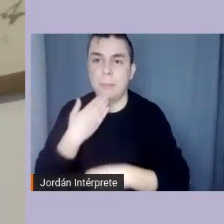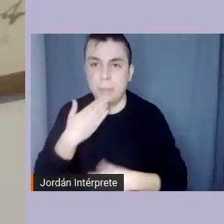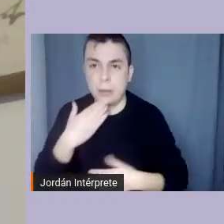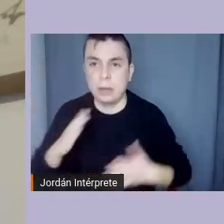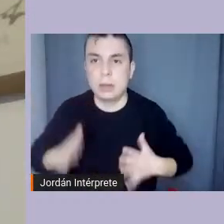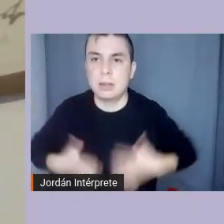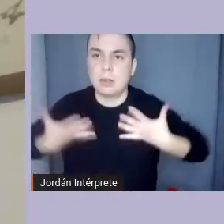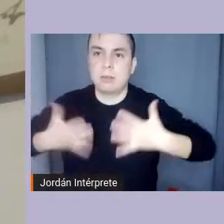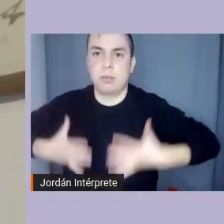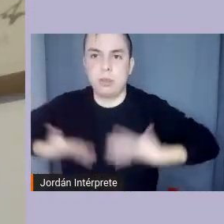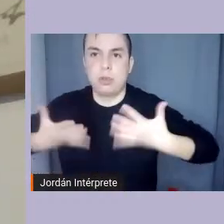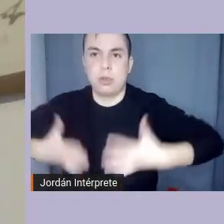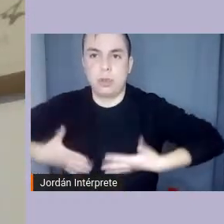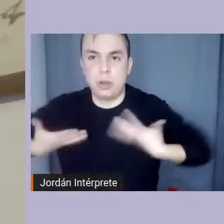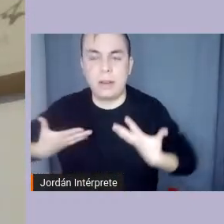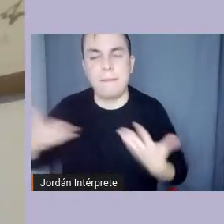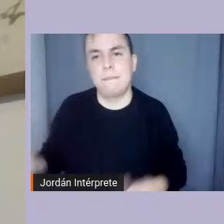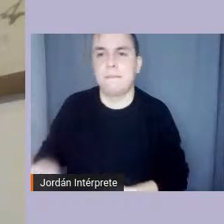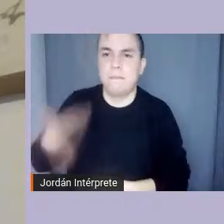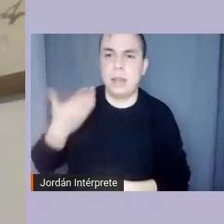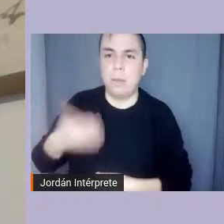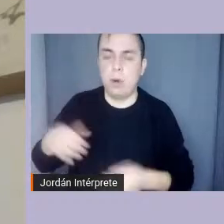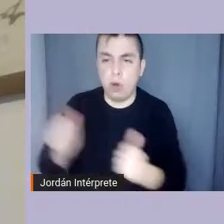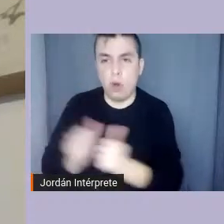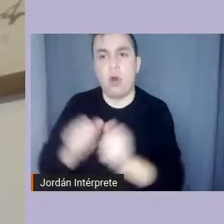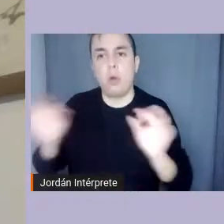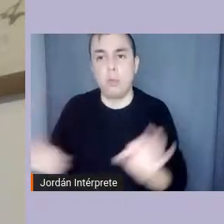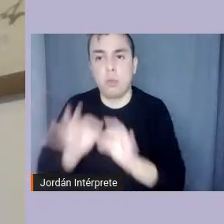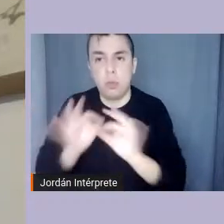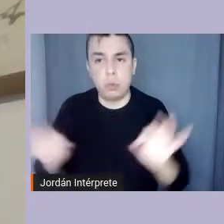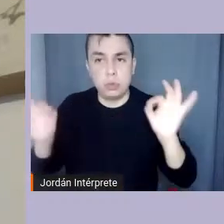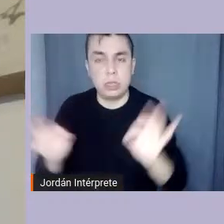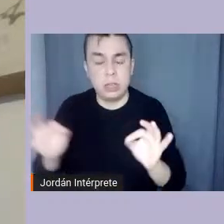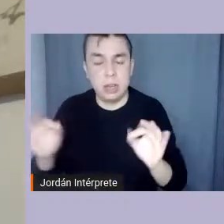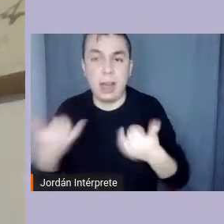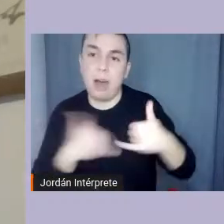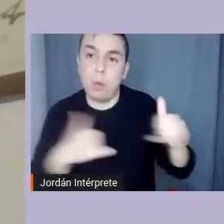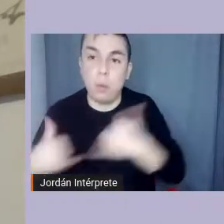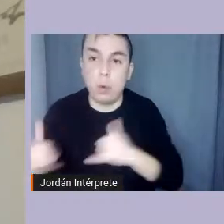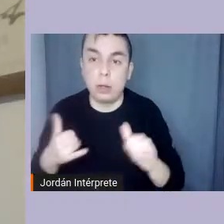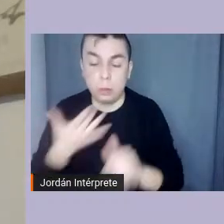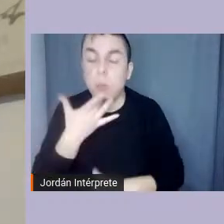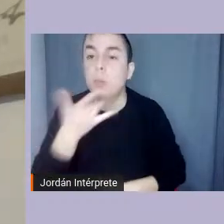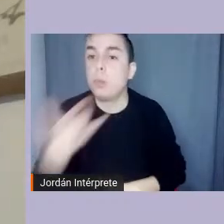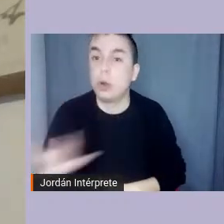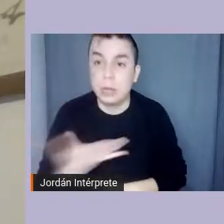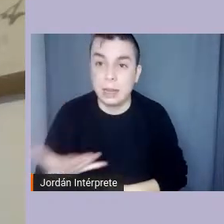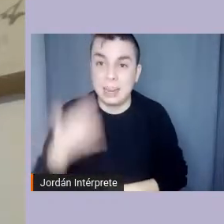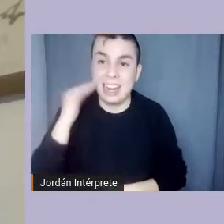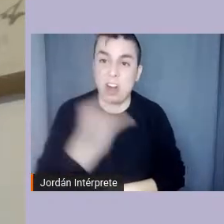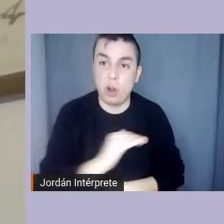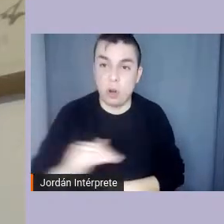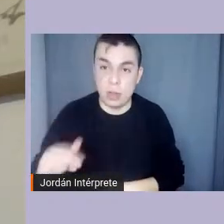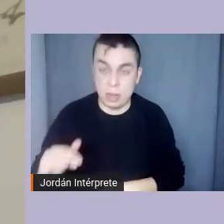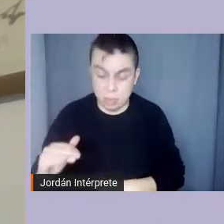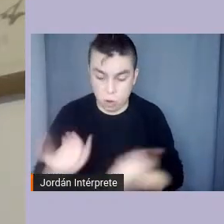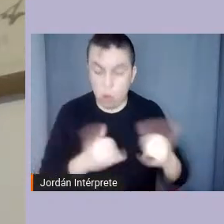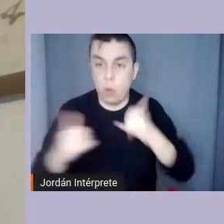usar la música lúdicamente, ya que el juego es la herramienta con que la niñez construye